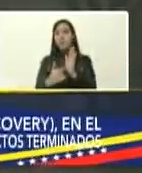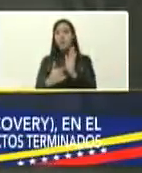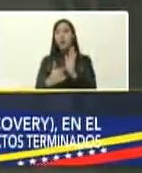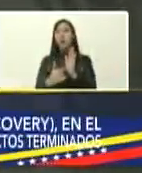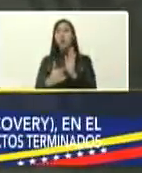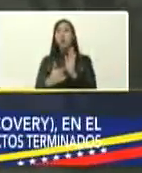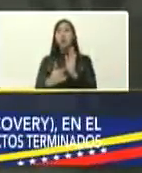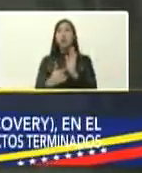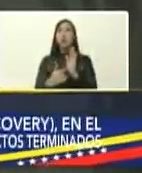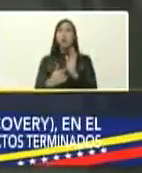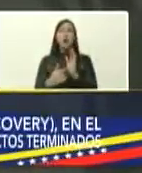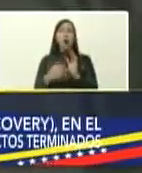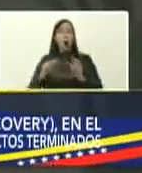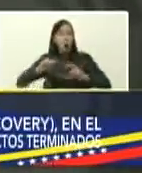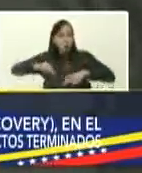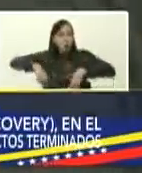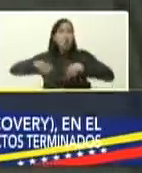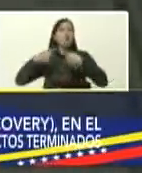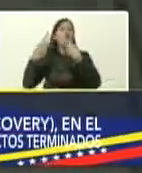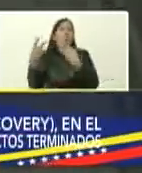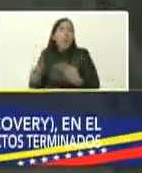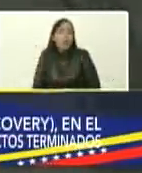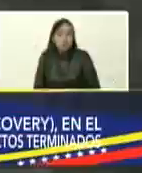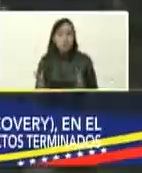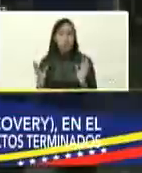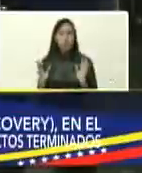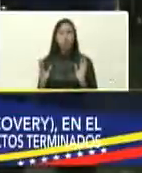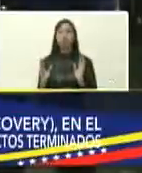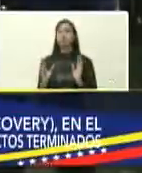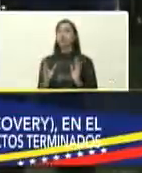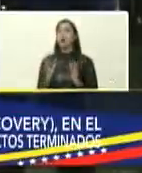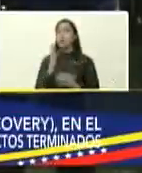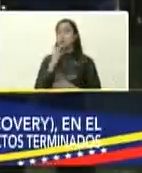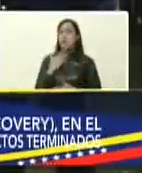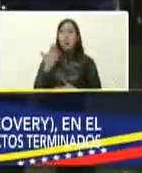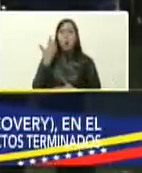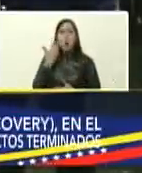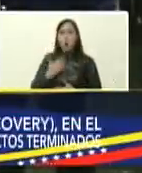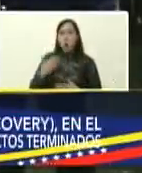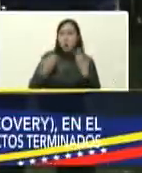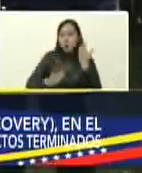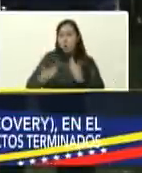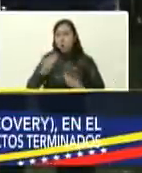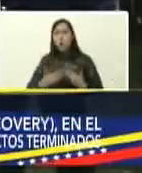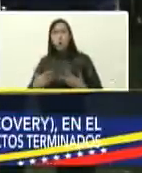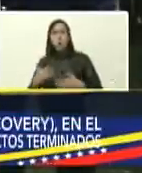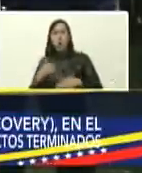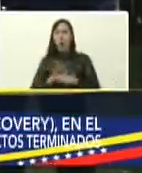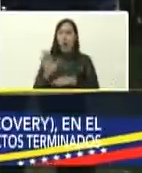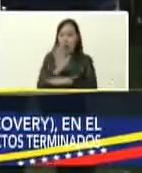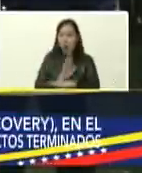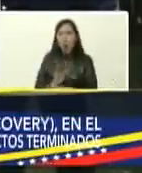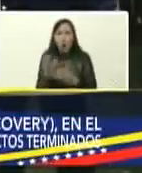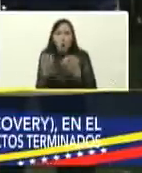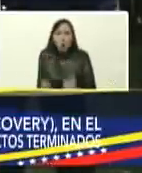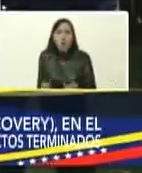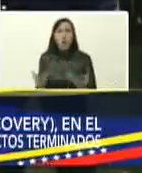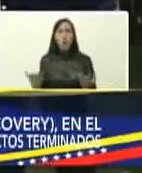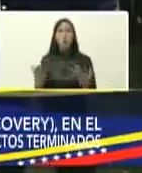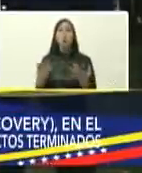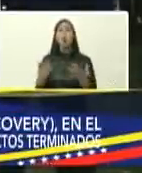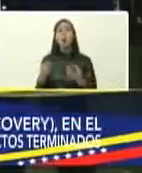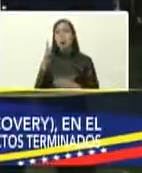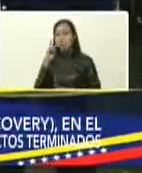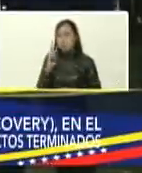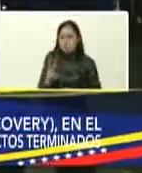con novedades, con telas transpirantes de mucho color, de mucho colorido, y que lo hace muy atractivo